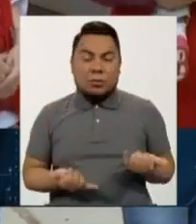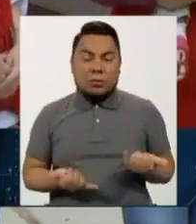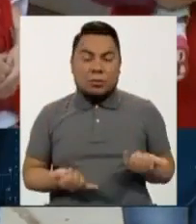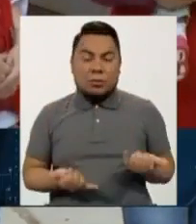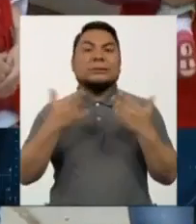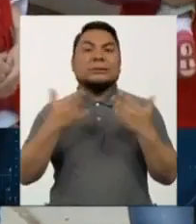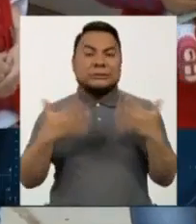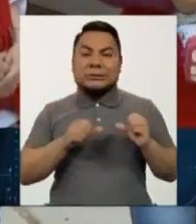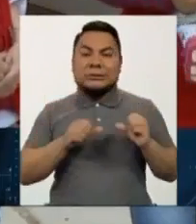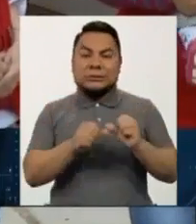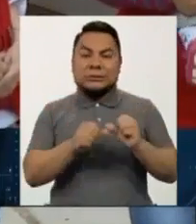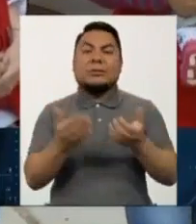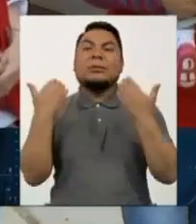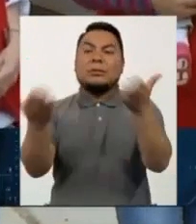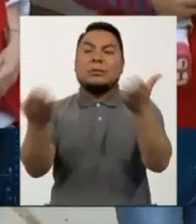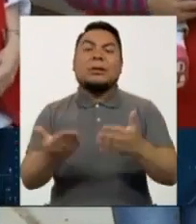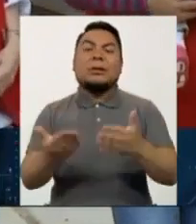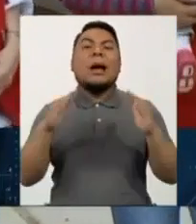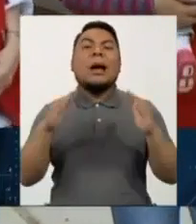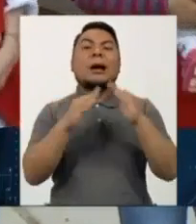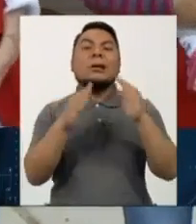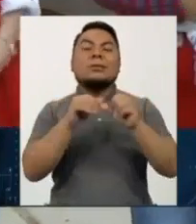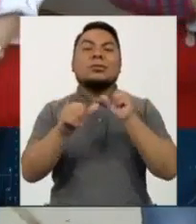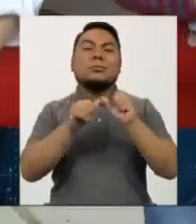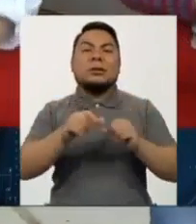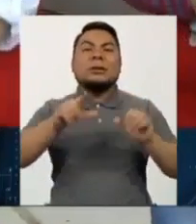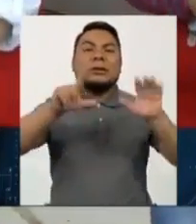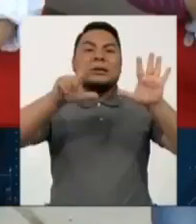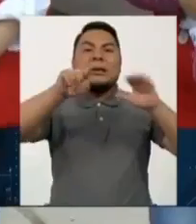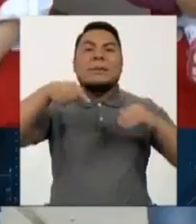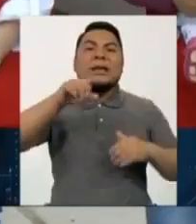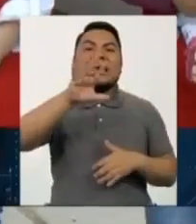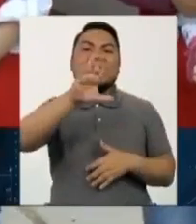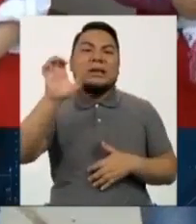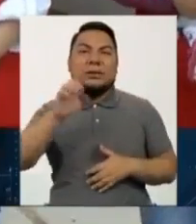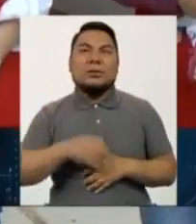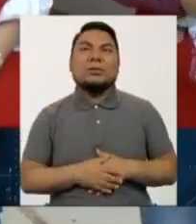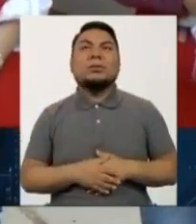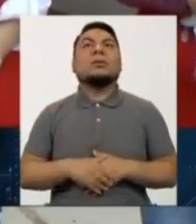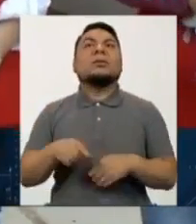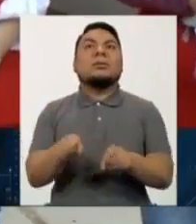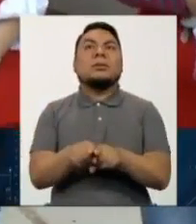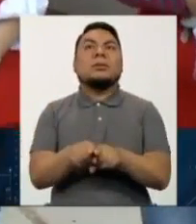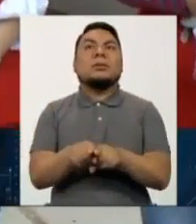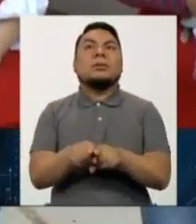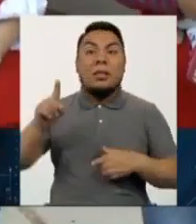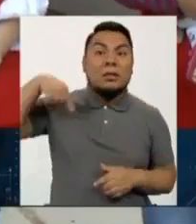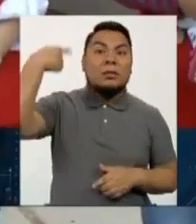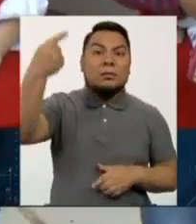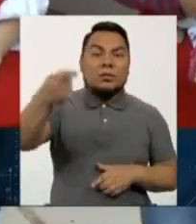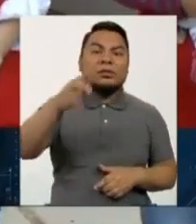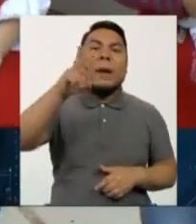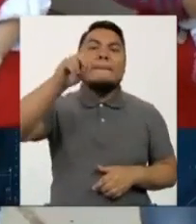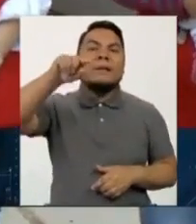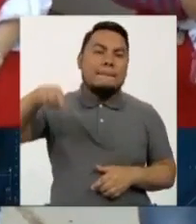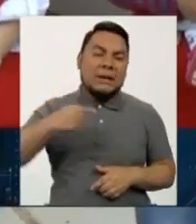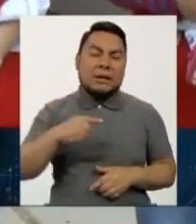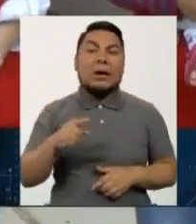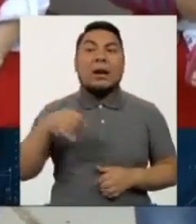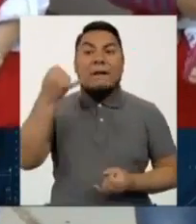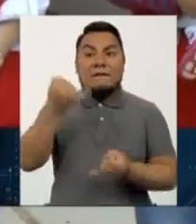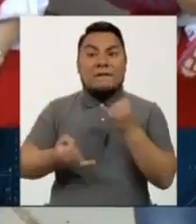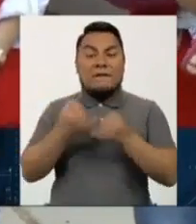construcción de la vivienda número 7 mil 500 al año de gobierno nuestro vamos a tener la 20.000 y a fines del